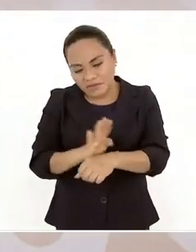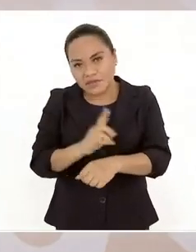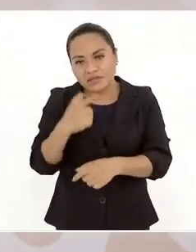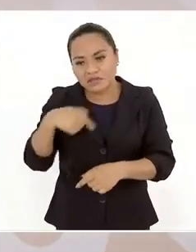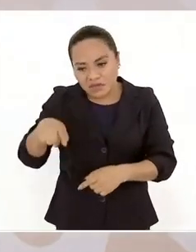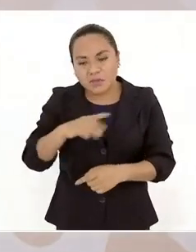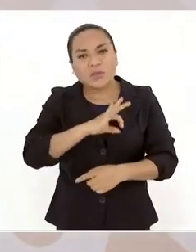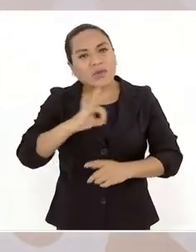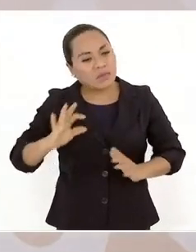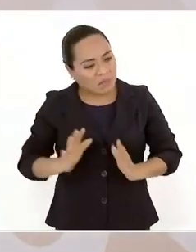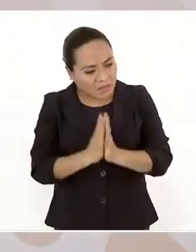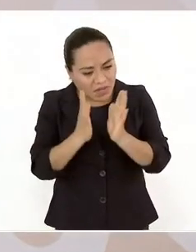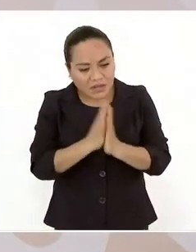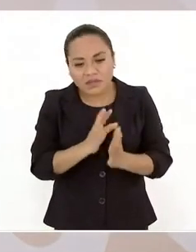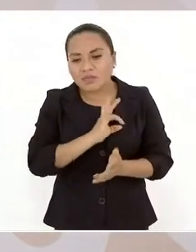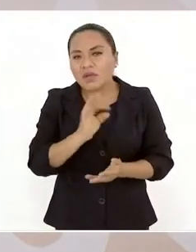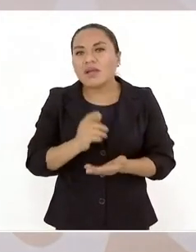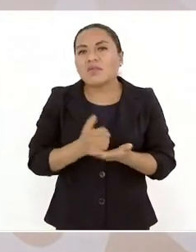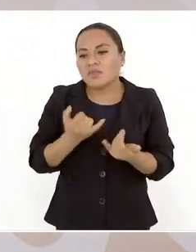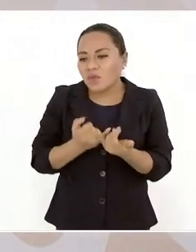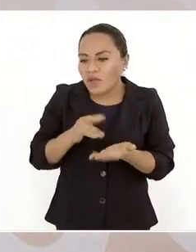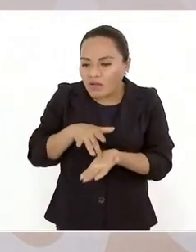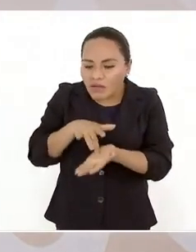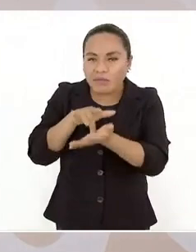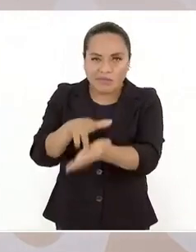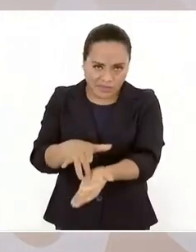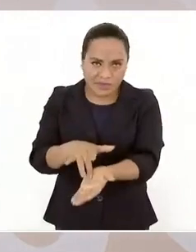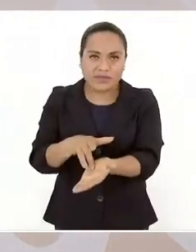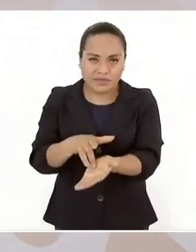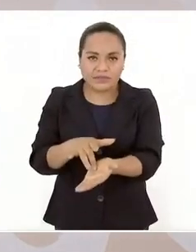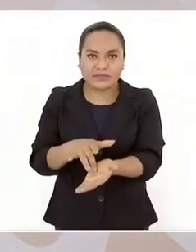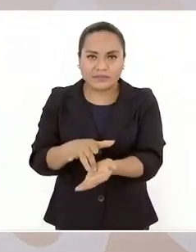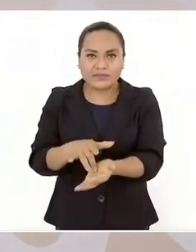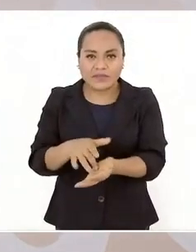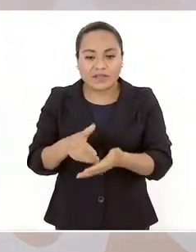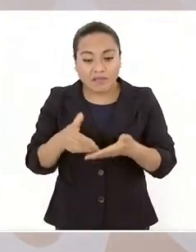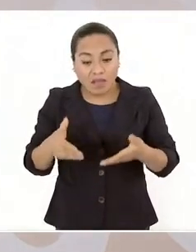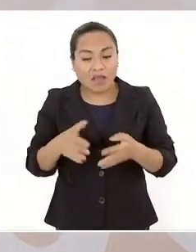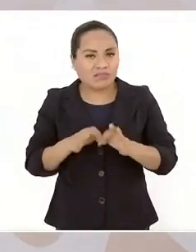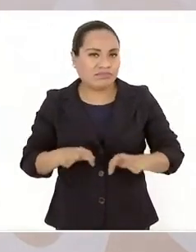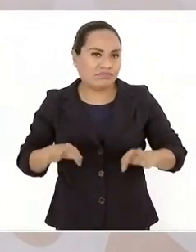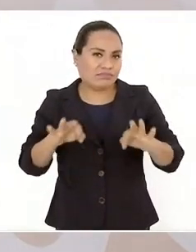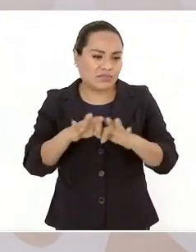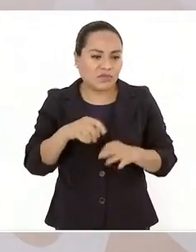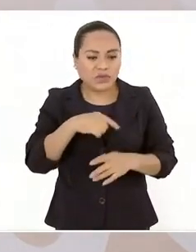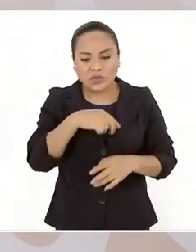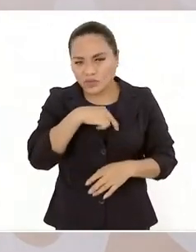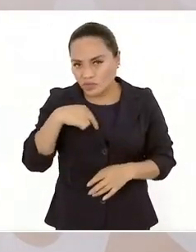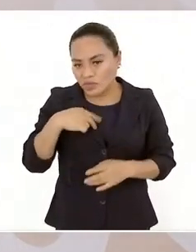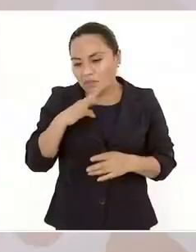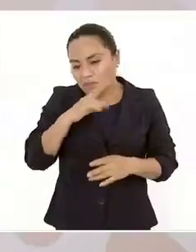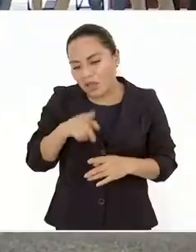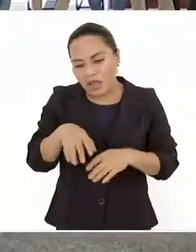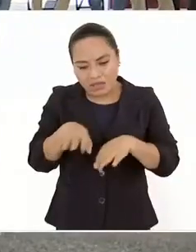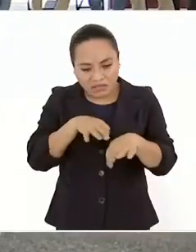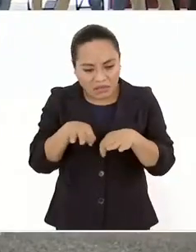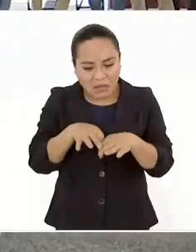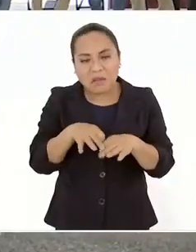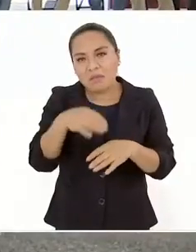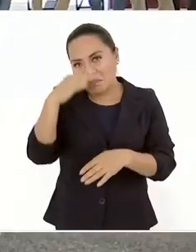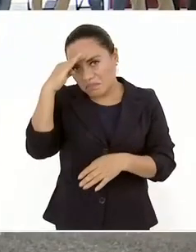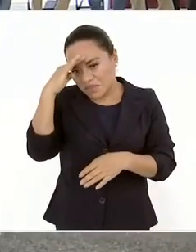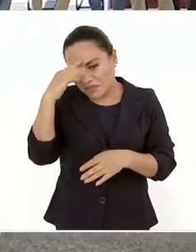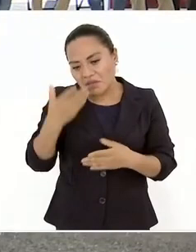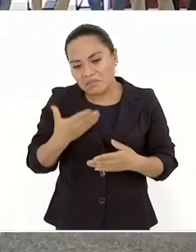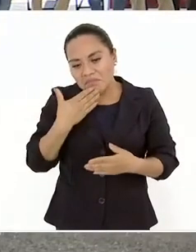estos proyectos, y esa es otra línea que hemos también aplicado, una línea bajo la cual hemos trabajado y